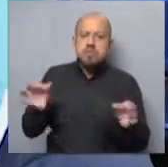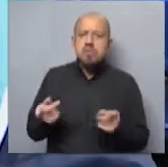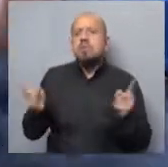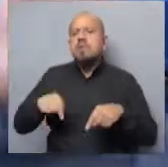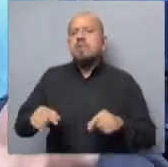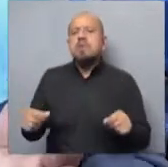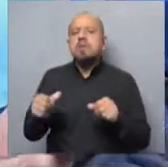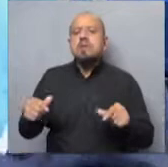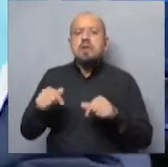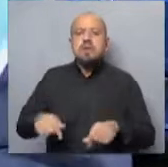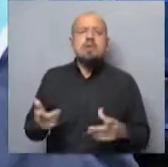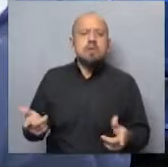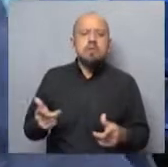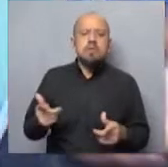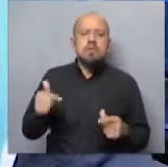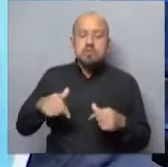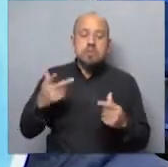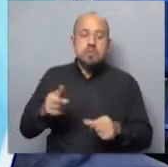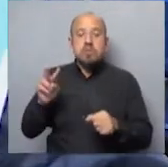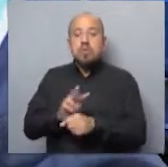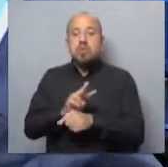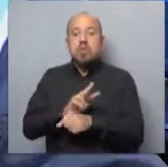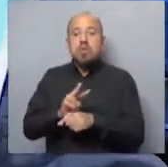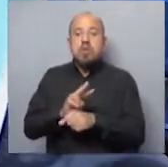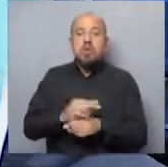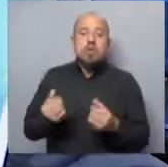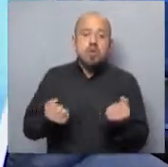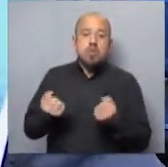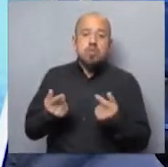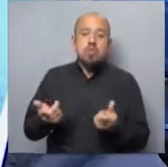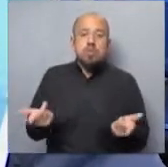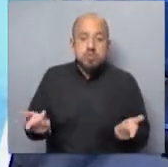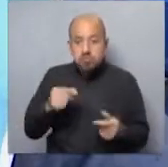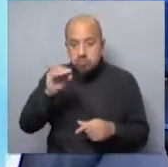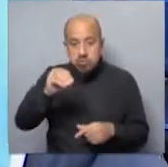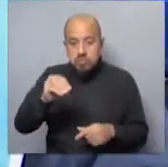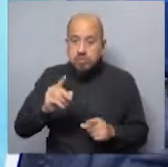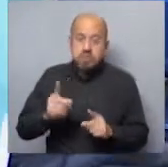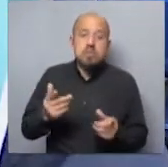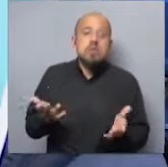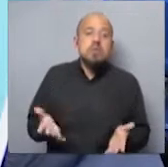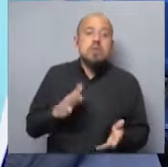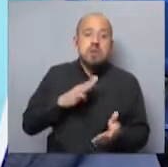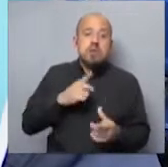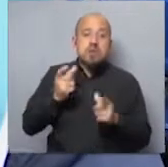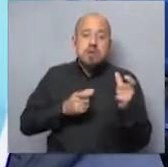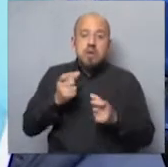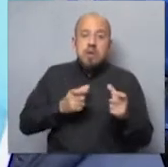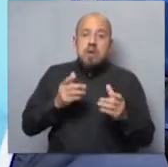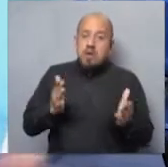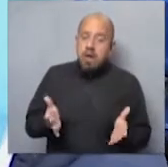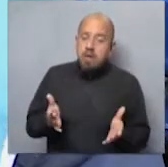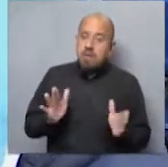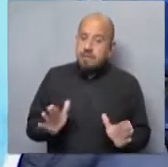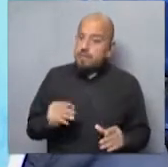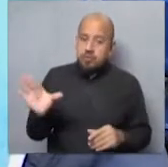acá? Yo te llamé, saben que si uno está cuidando un coche, si se acerca, por algo se está acercando, ¿no? Como hay gente muy bien, yo no tengo que poner a